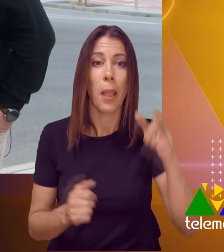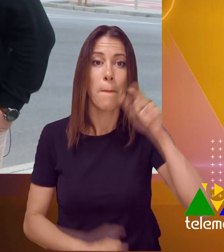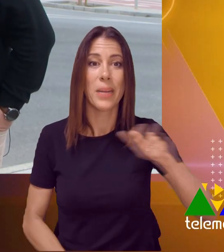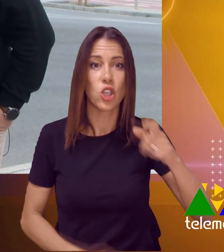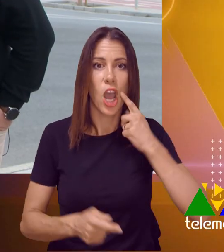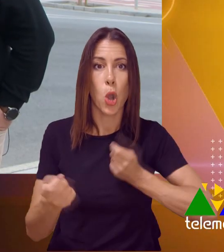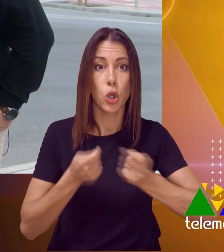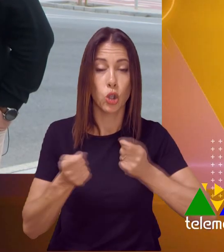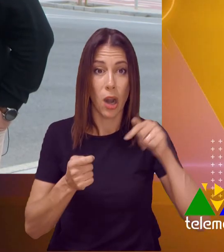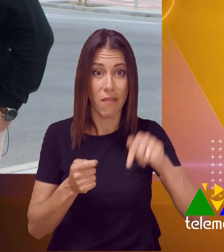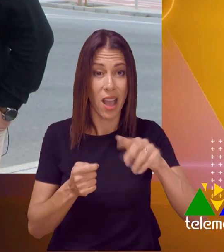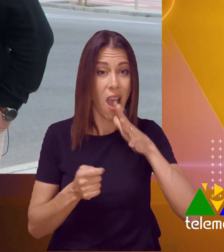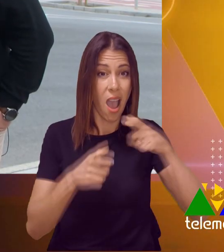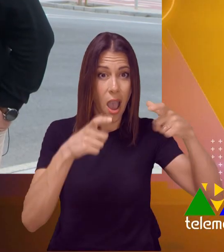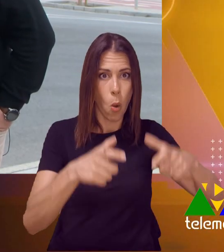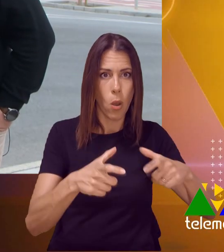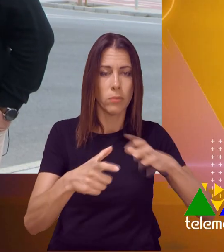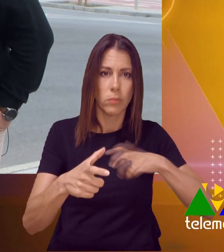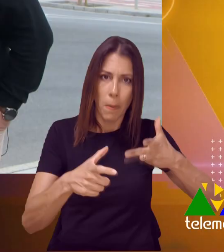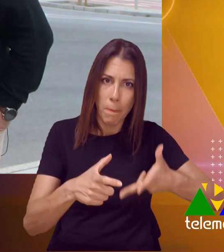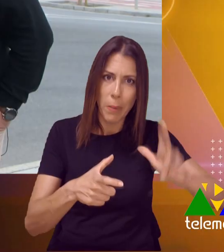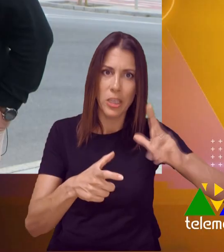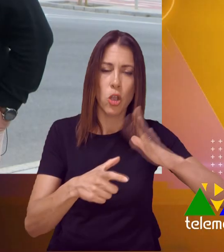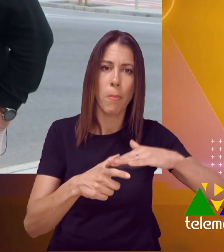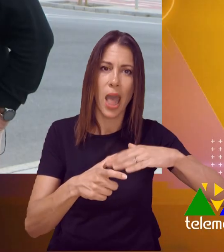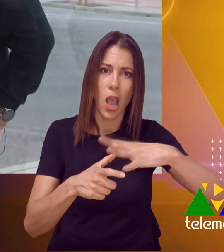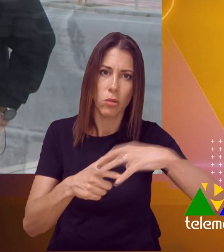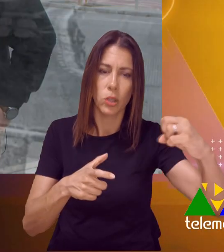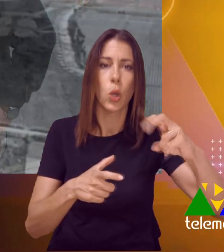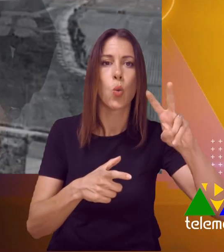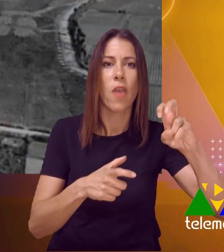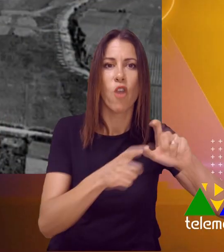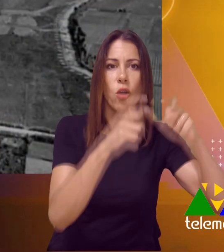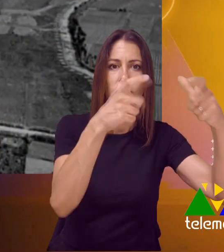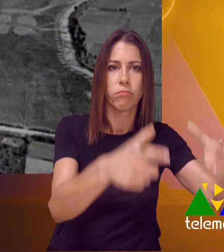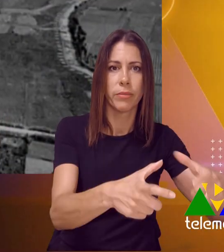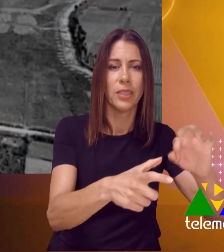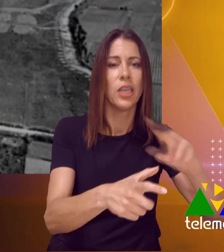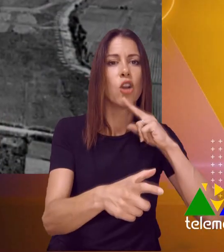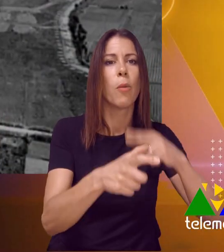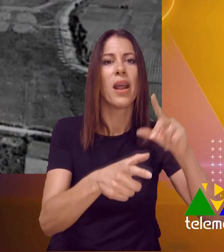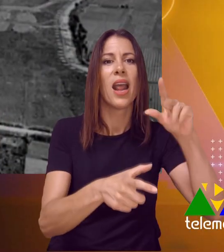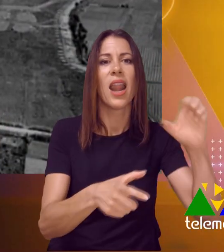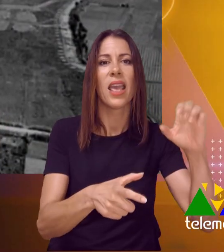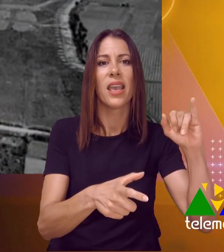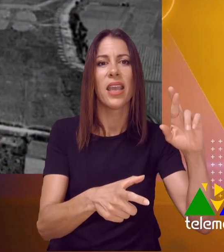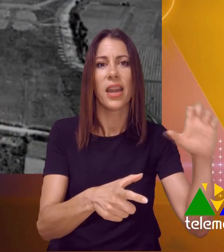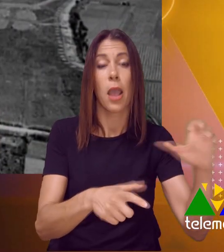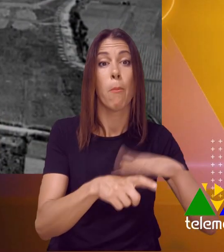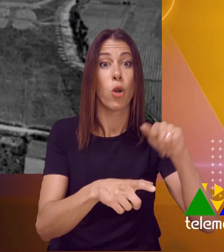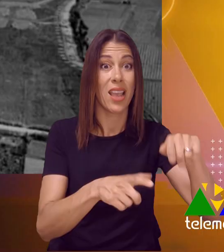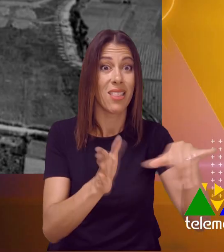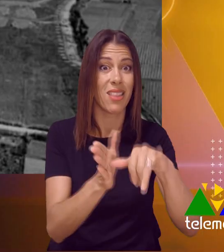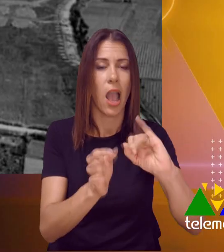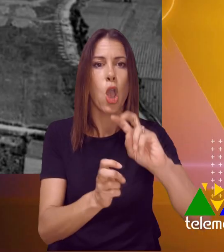que controlaba las acequias y tal, le dé permiso para sacar una nueva acequia, que se conoce como acequia del Deire, porque había metido un cultivo